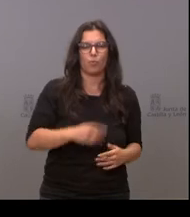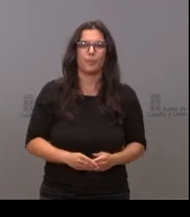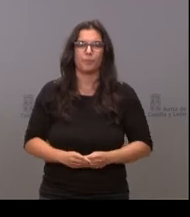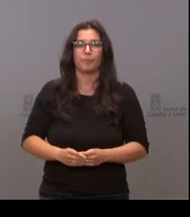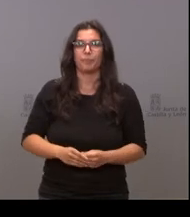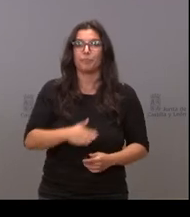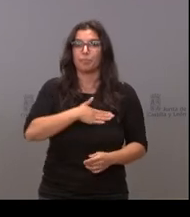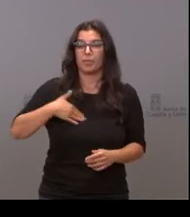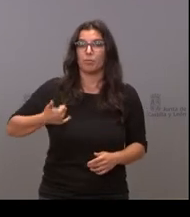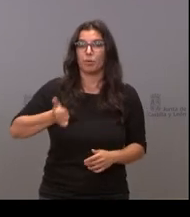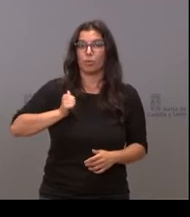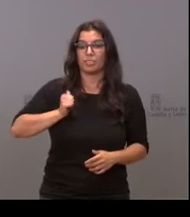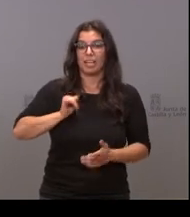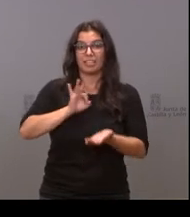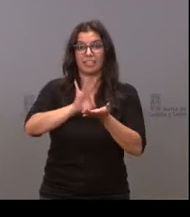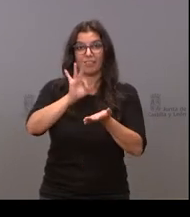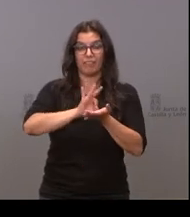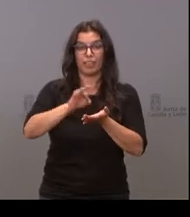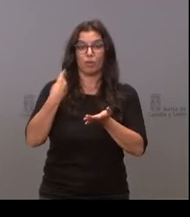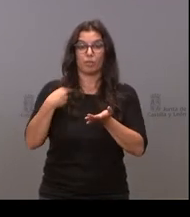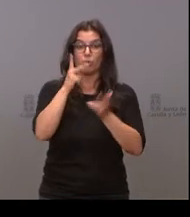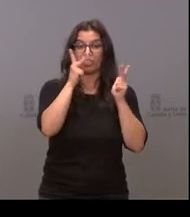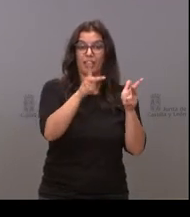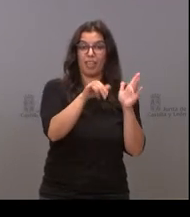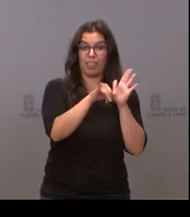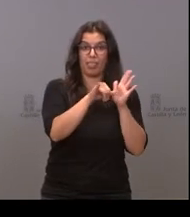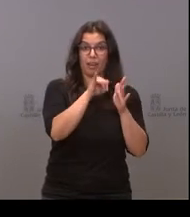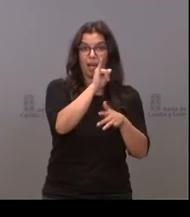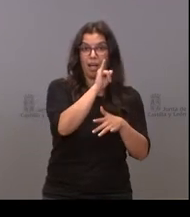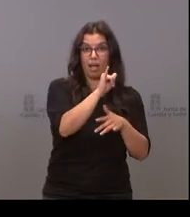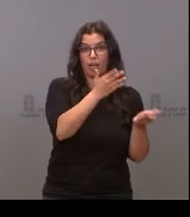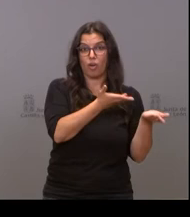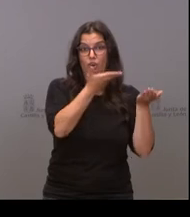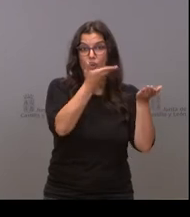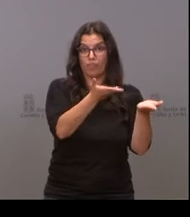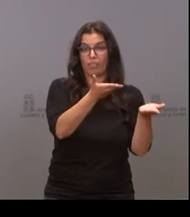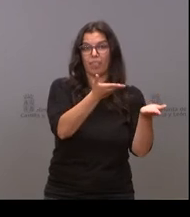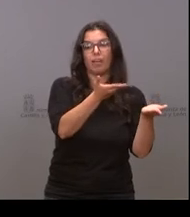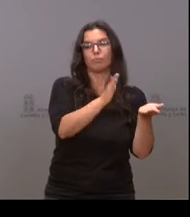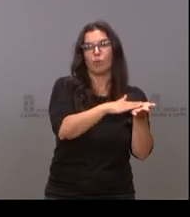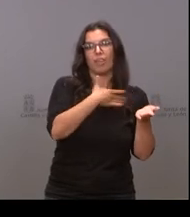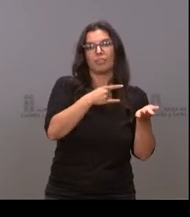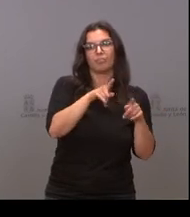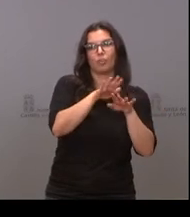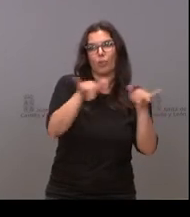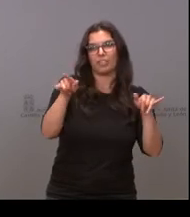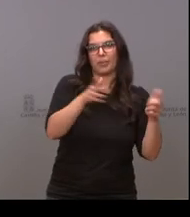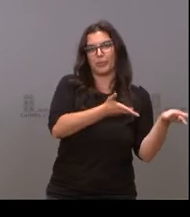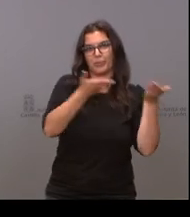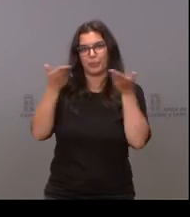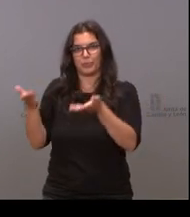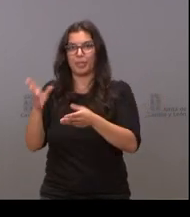aprovechar esos servicios que prestan las residencias en los distintos municipios para que no sólo sean los